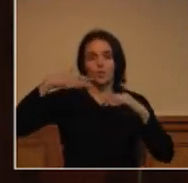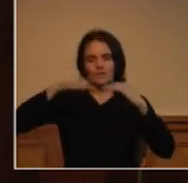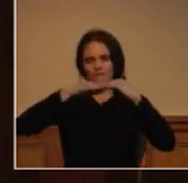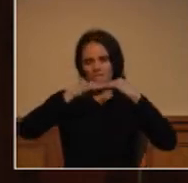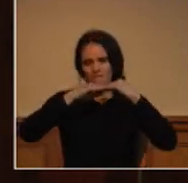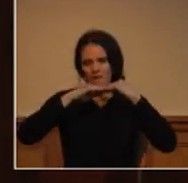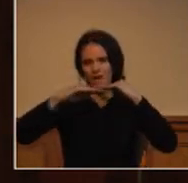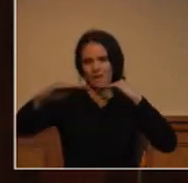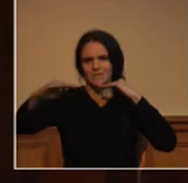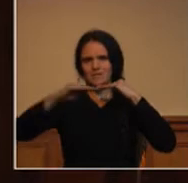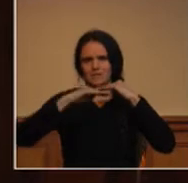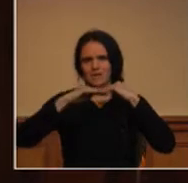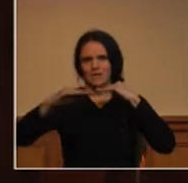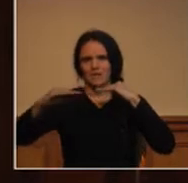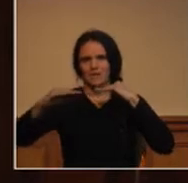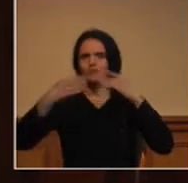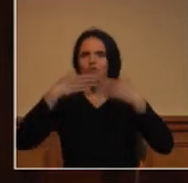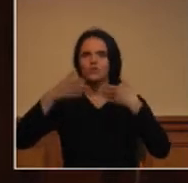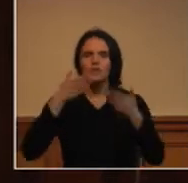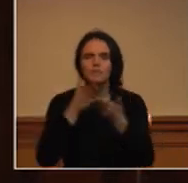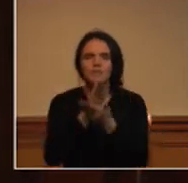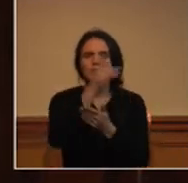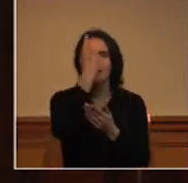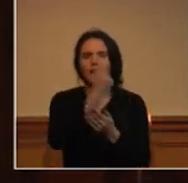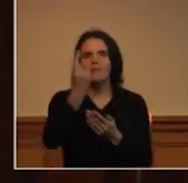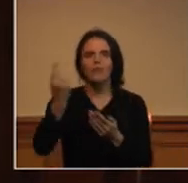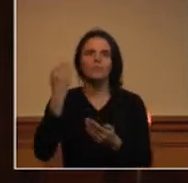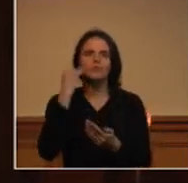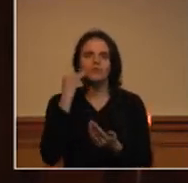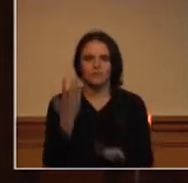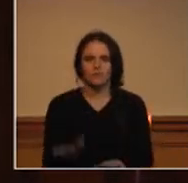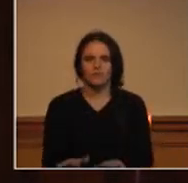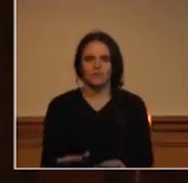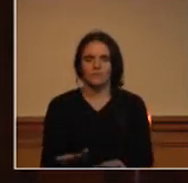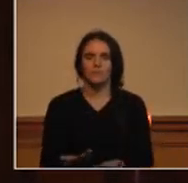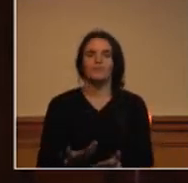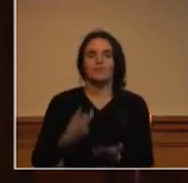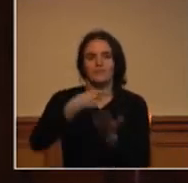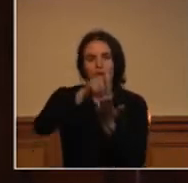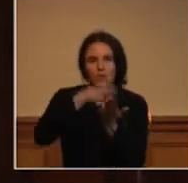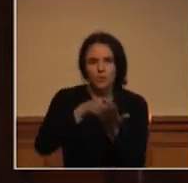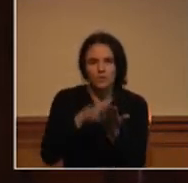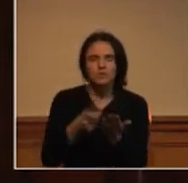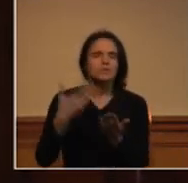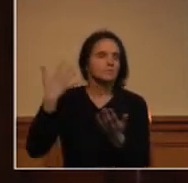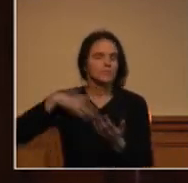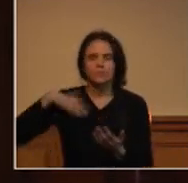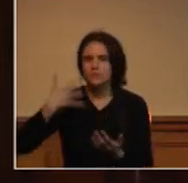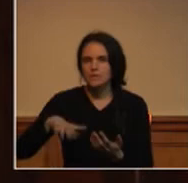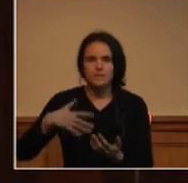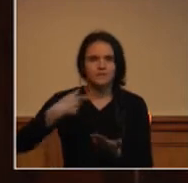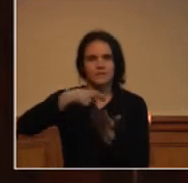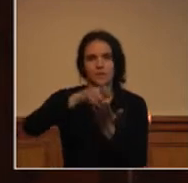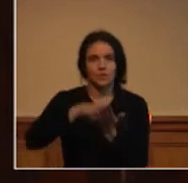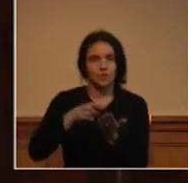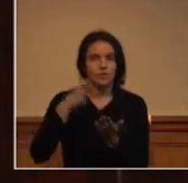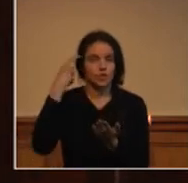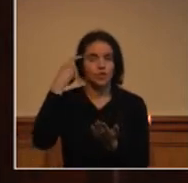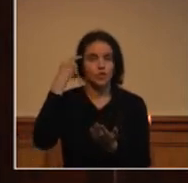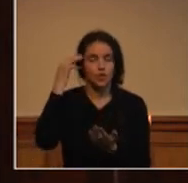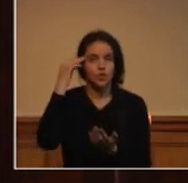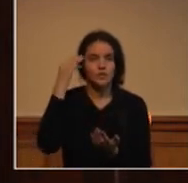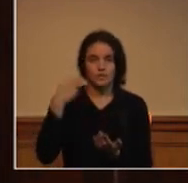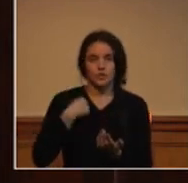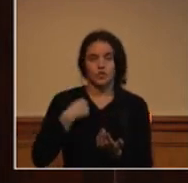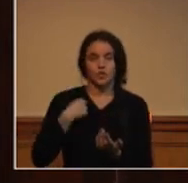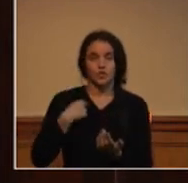con cada niño. El proceso de medición es fundamental en estimulación cognitiva. Yo soy neuropsicóloga,